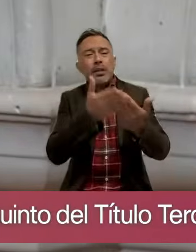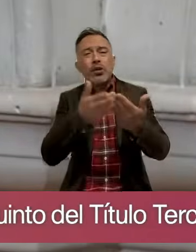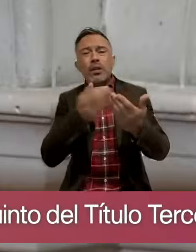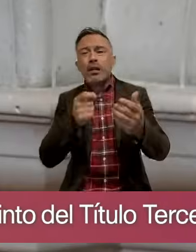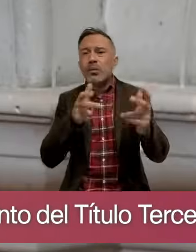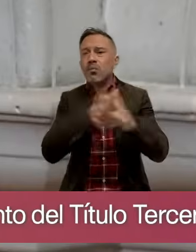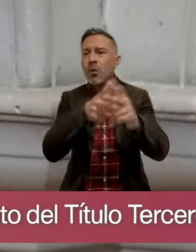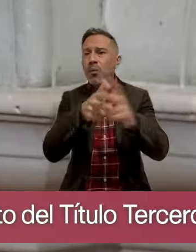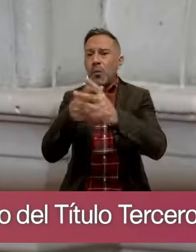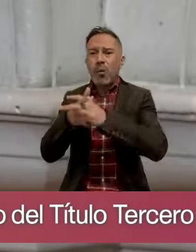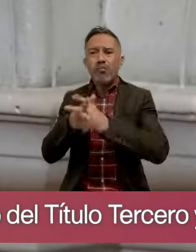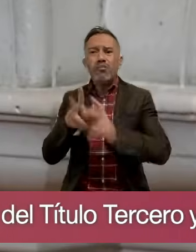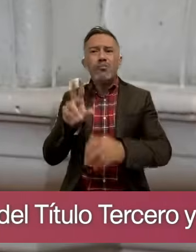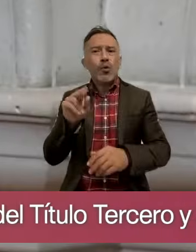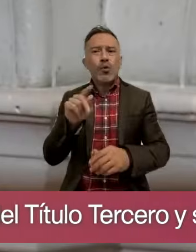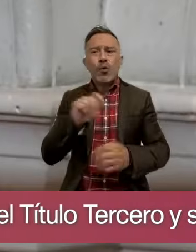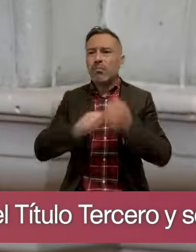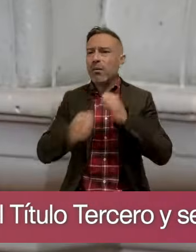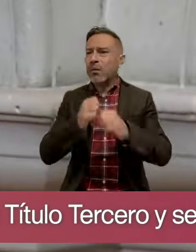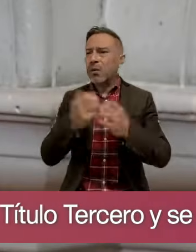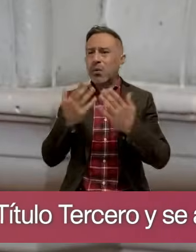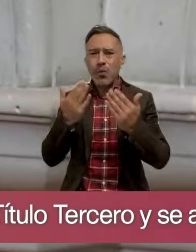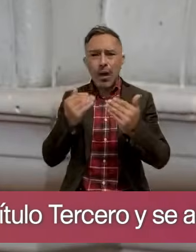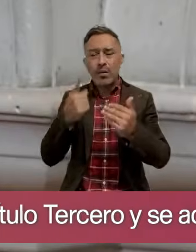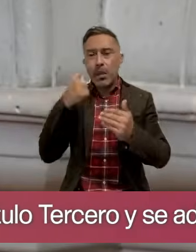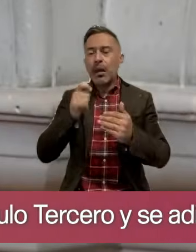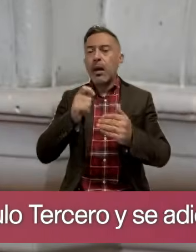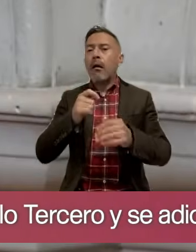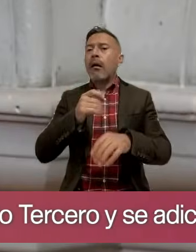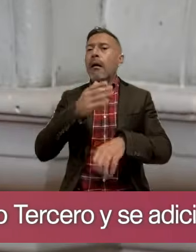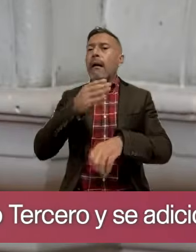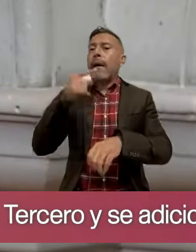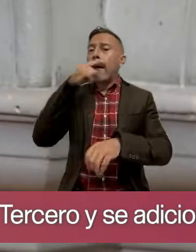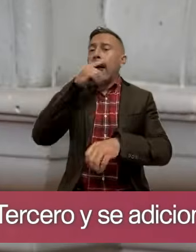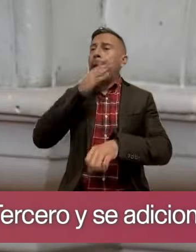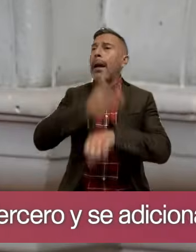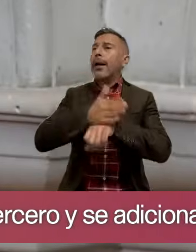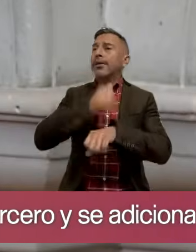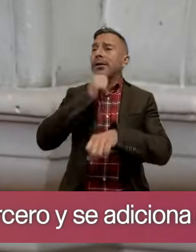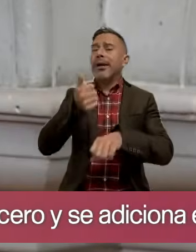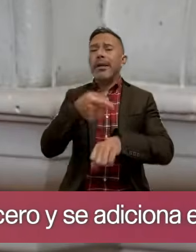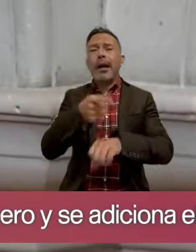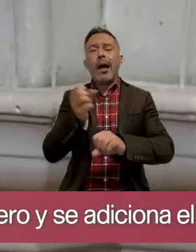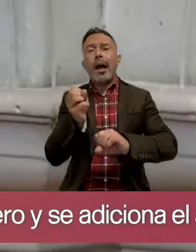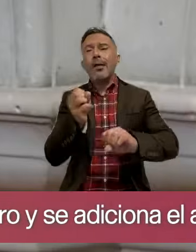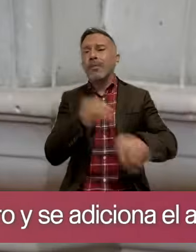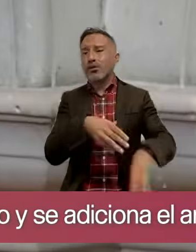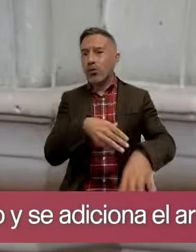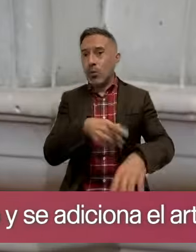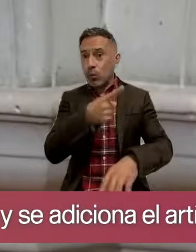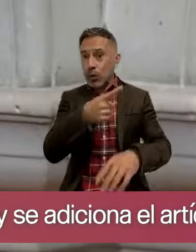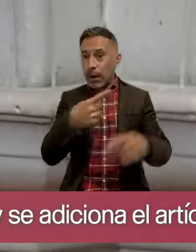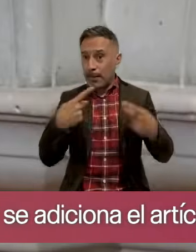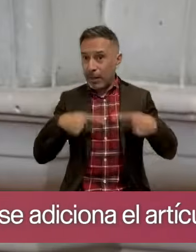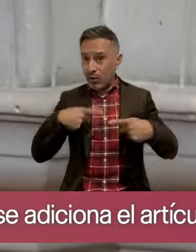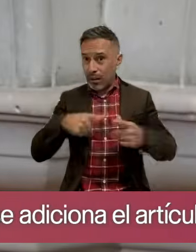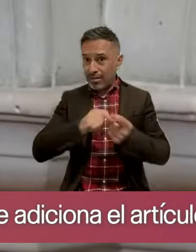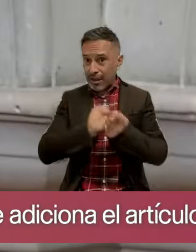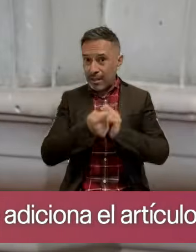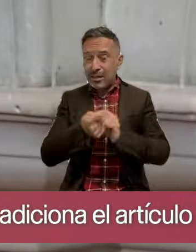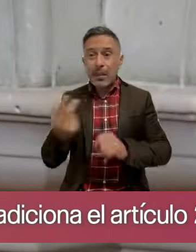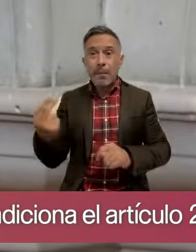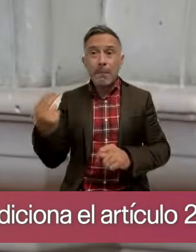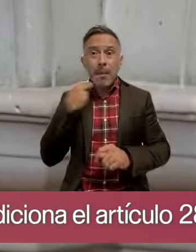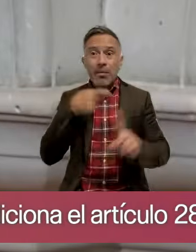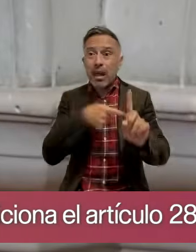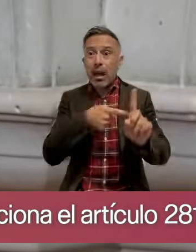injusticia, contra la impunidad en México, contra el abandono. Porque cuando asesinan a una persona trans, perdemos todas